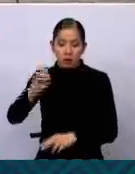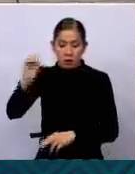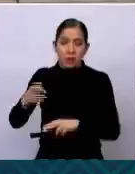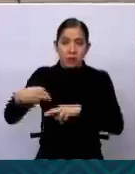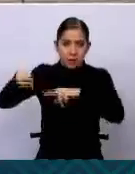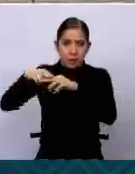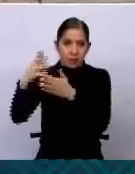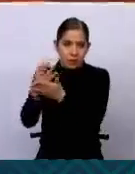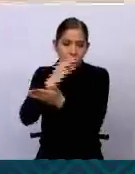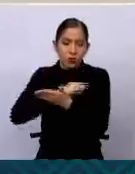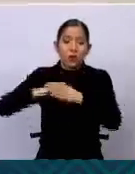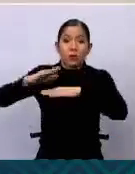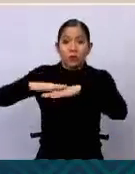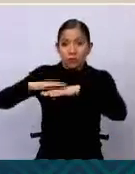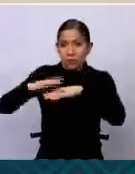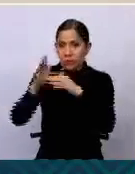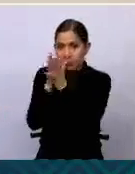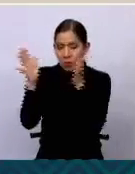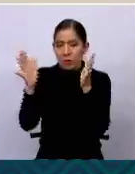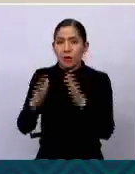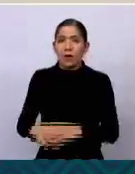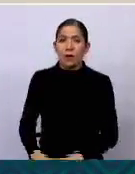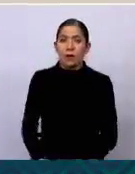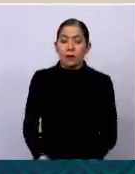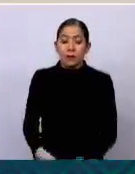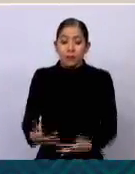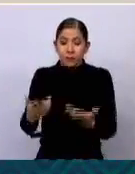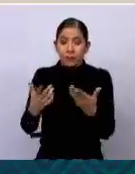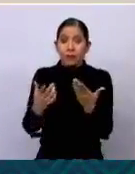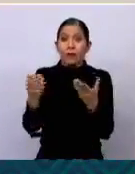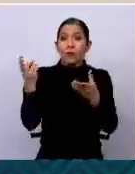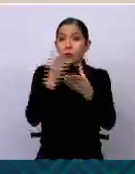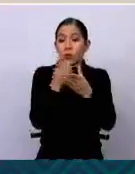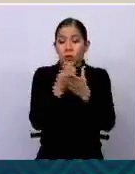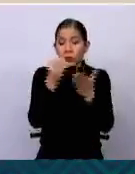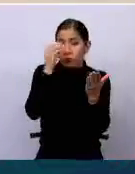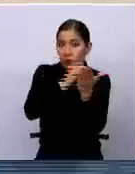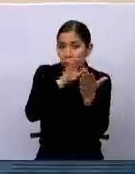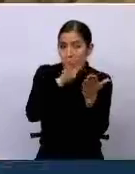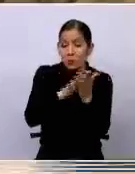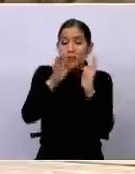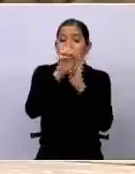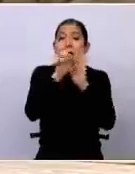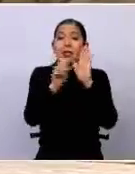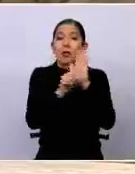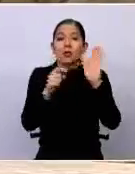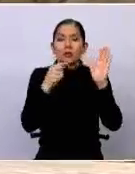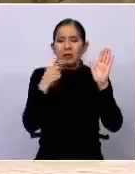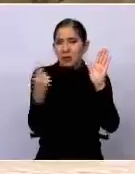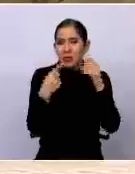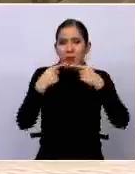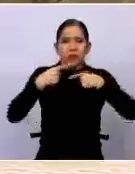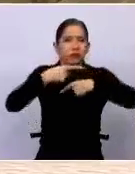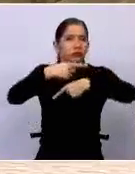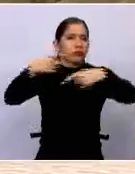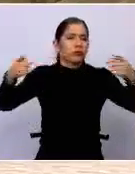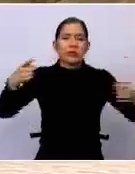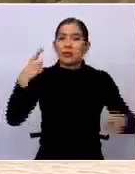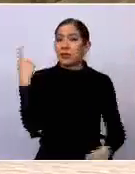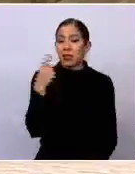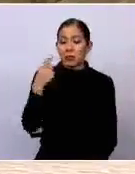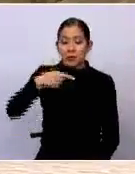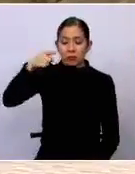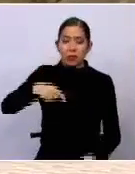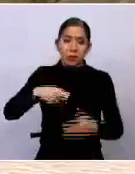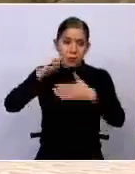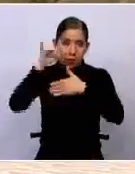mínimo nacional, este incremento será inscrito en un decreto supremo a ser aprobado, como es habitual, cada 1 de mayo por el Día